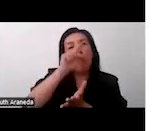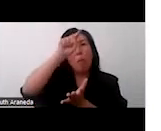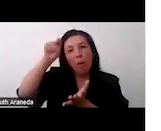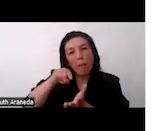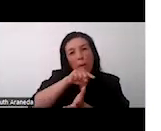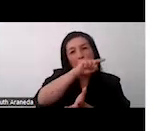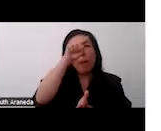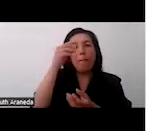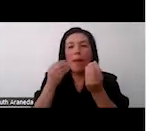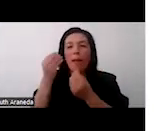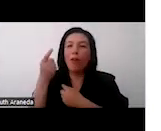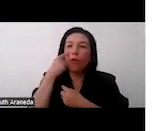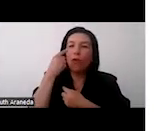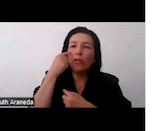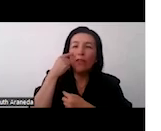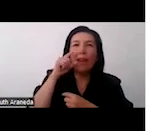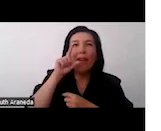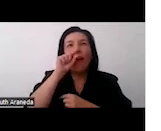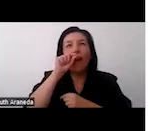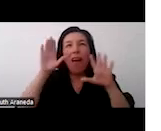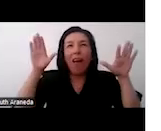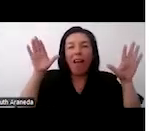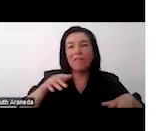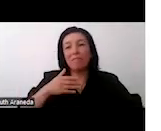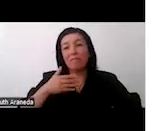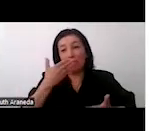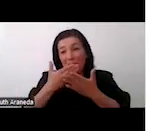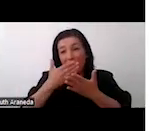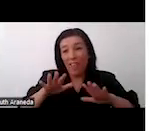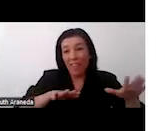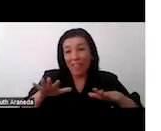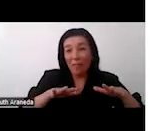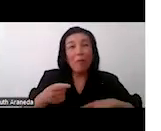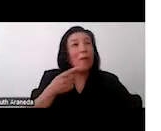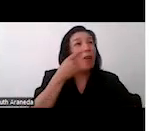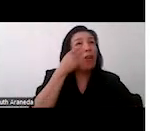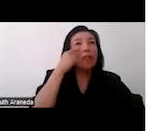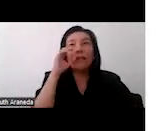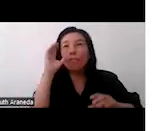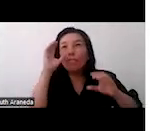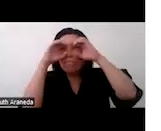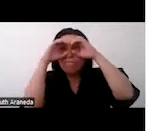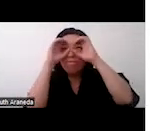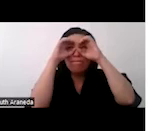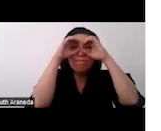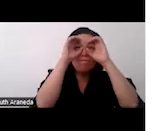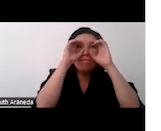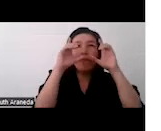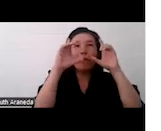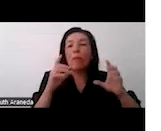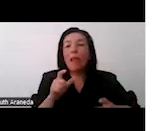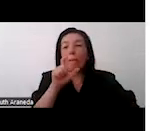poder conocerlas más, para poder hacer actividades de reconocimiento, de unión